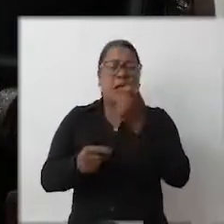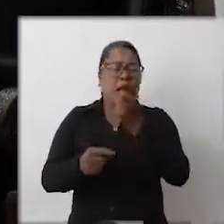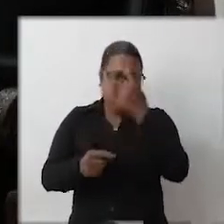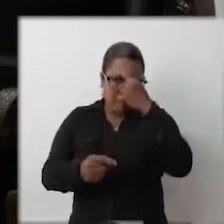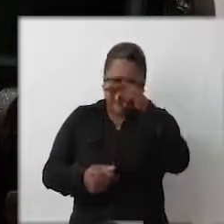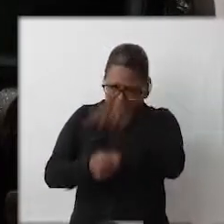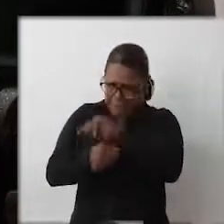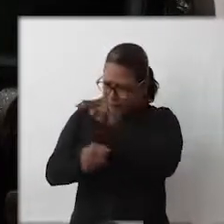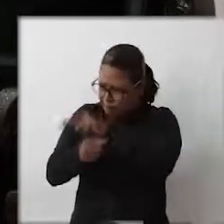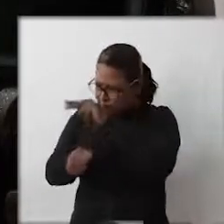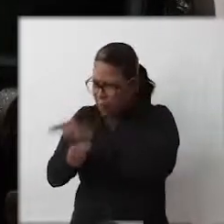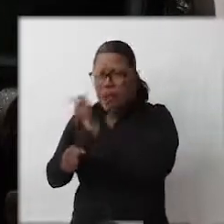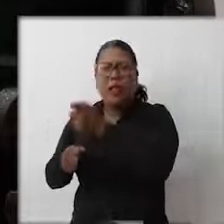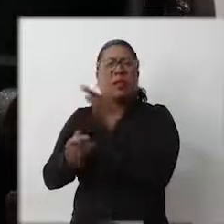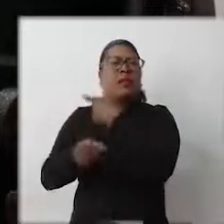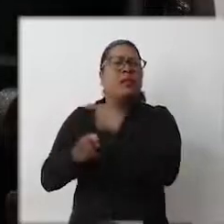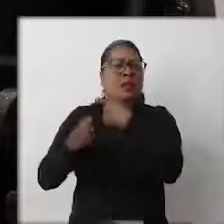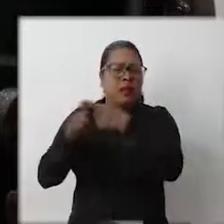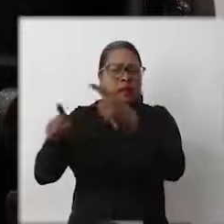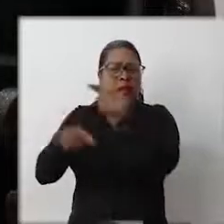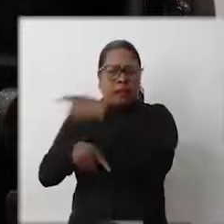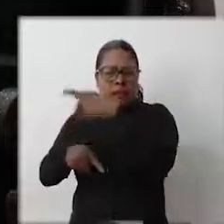y sus medidas de seguridad,